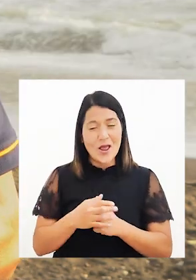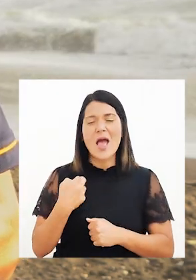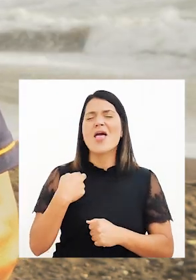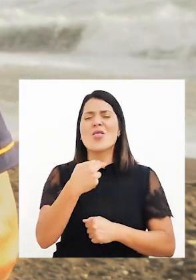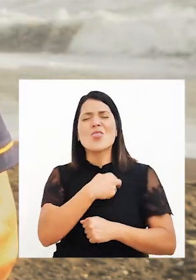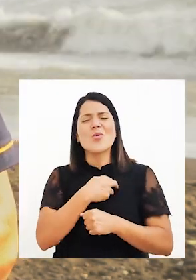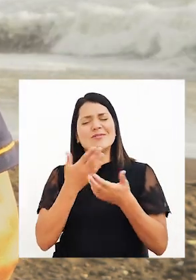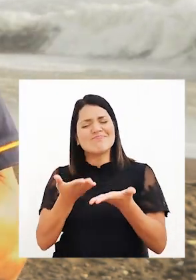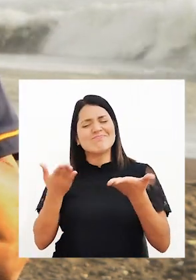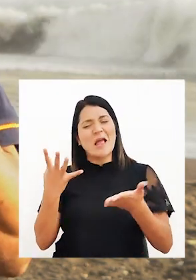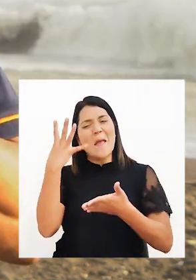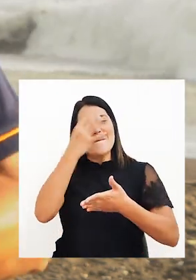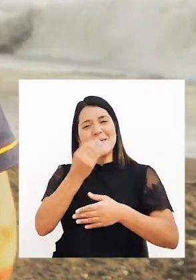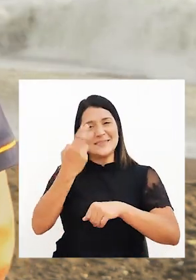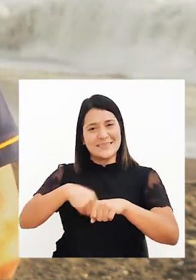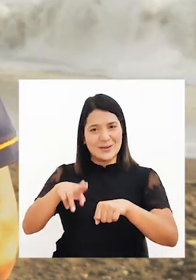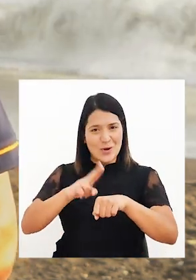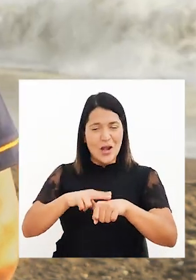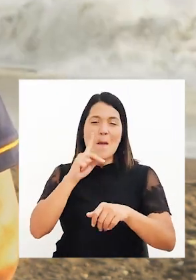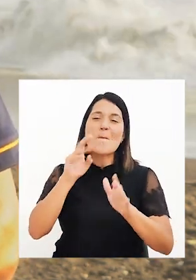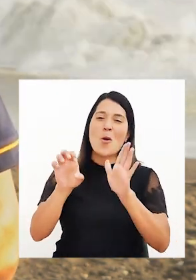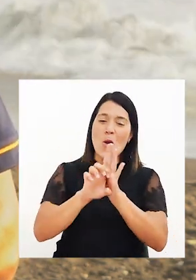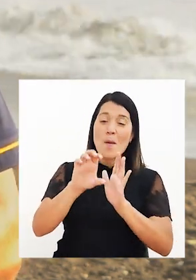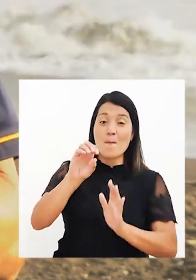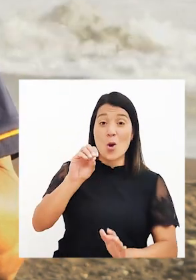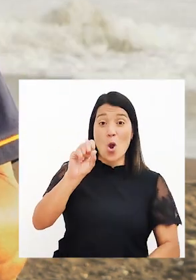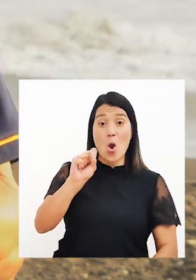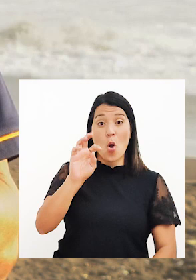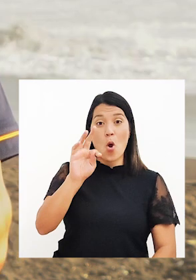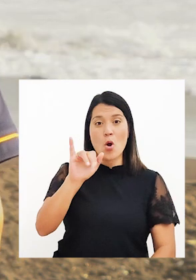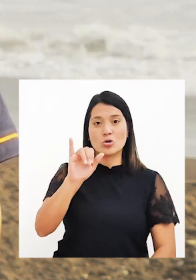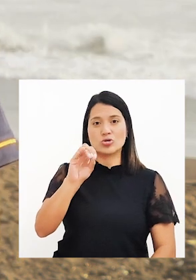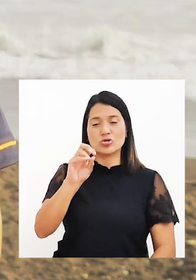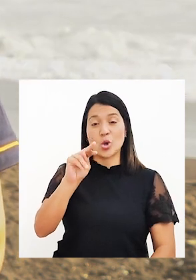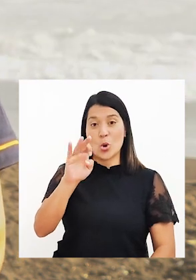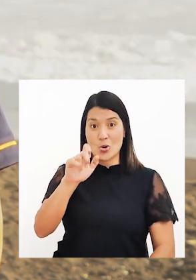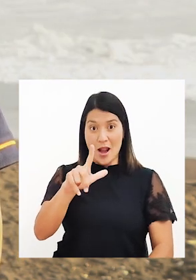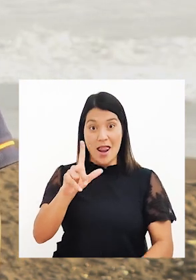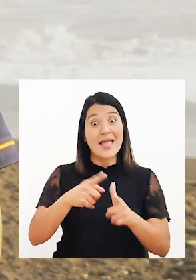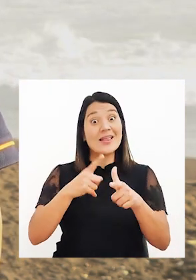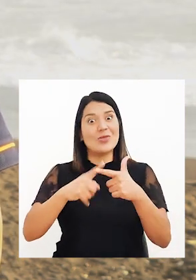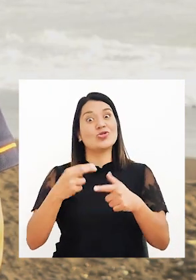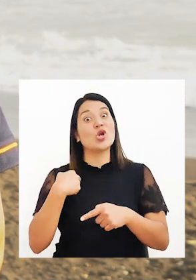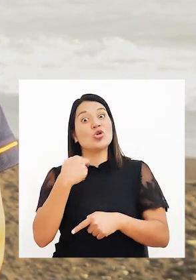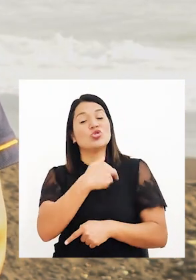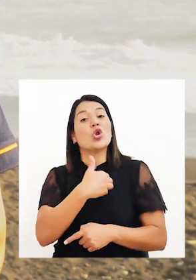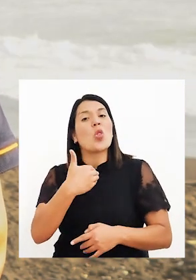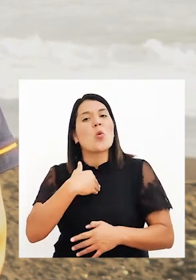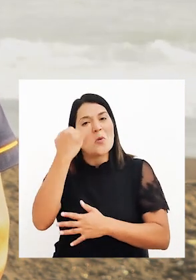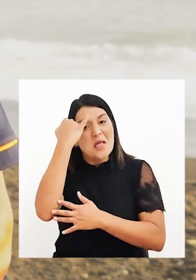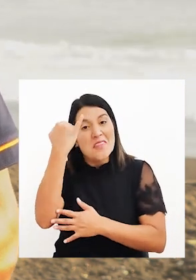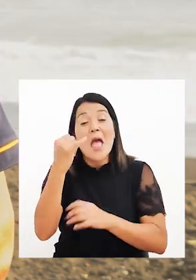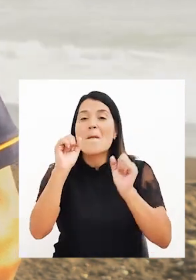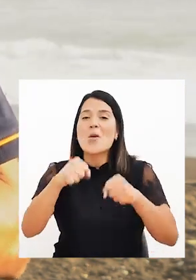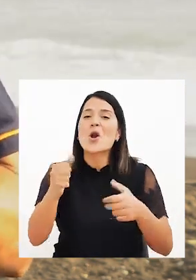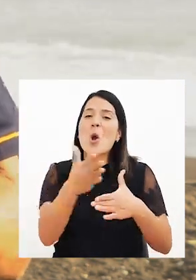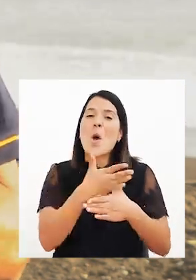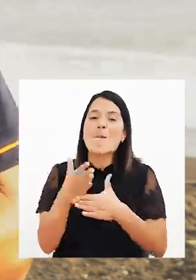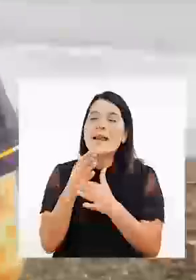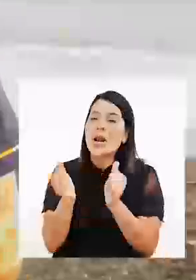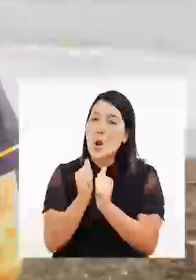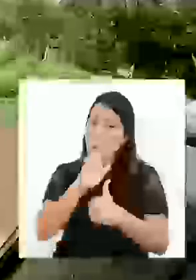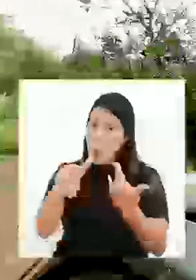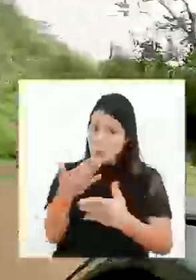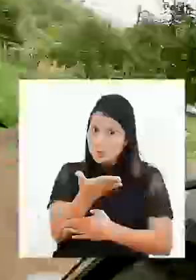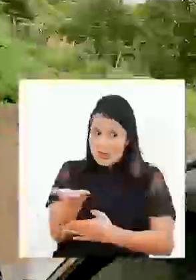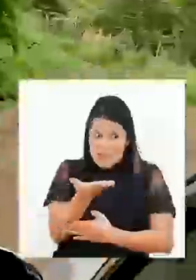nuestras bellezas naturales, como lo es Ostional. Así que tuvimos nosotros la inquietud de compartir con todos esto